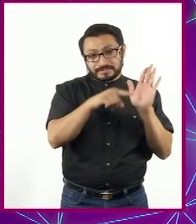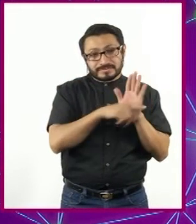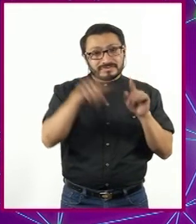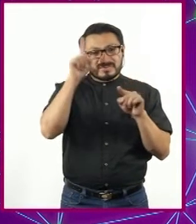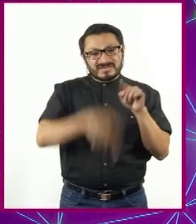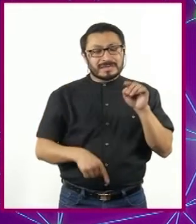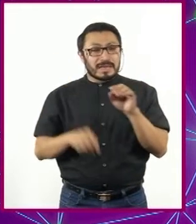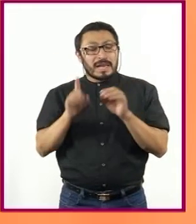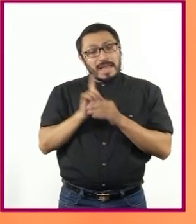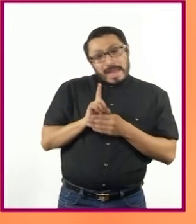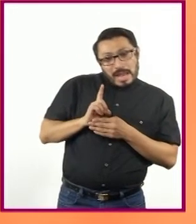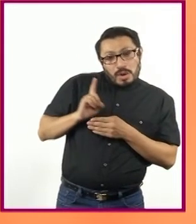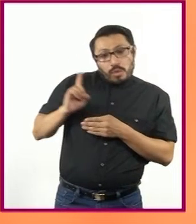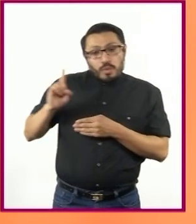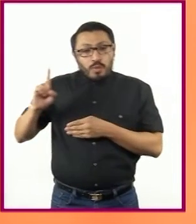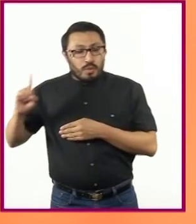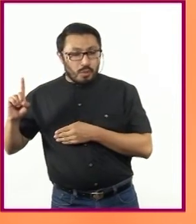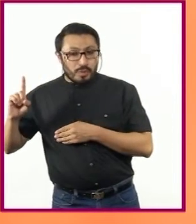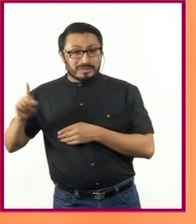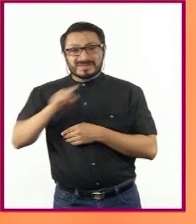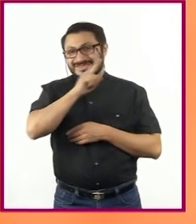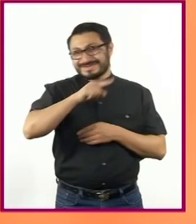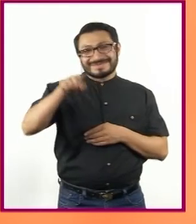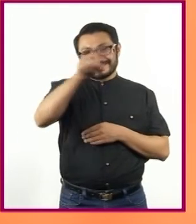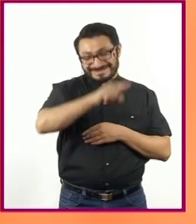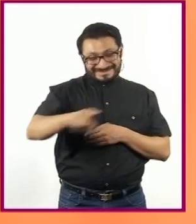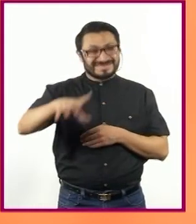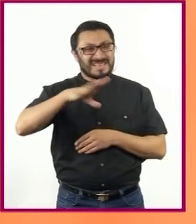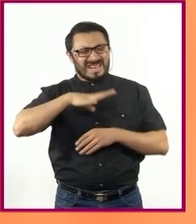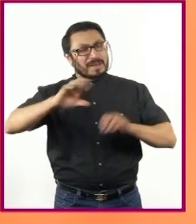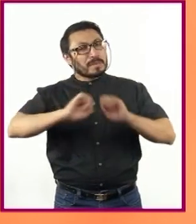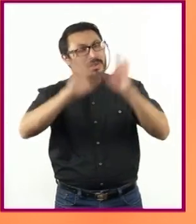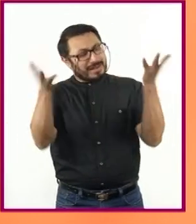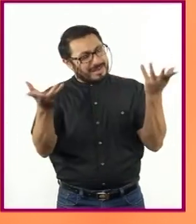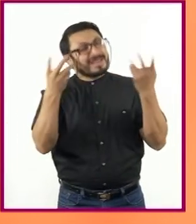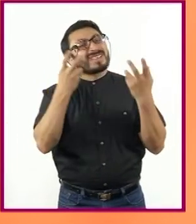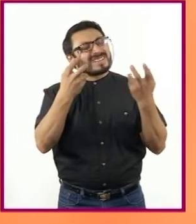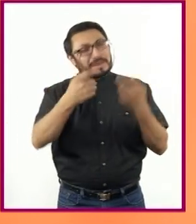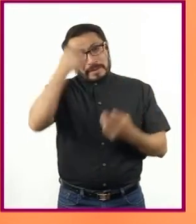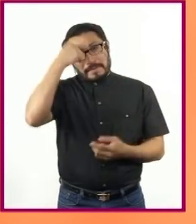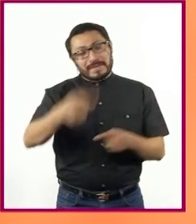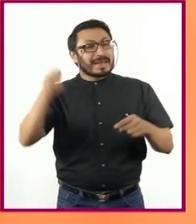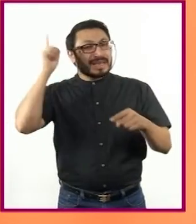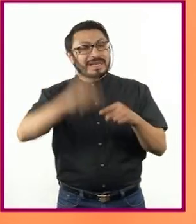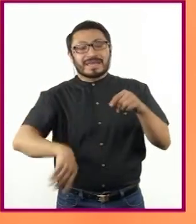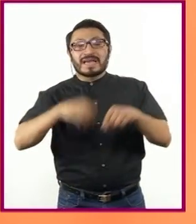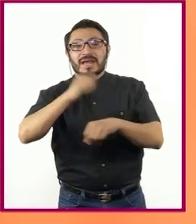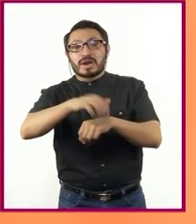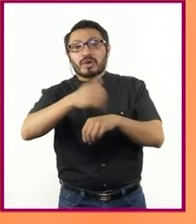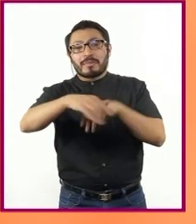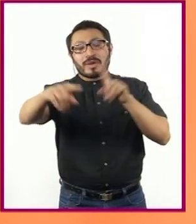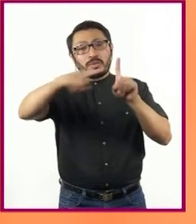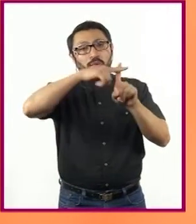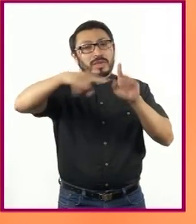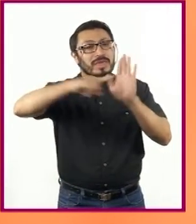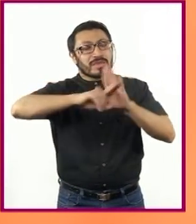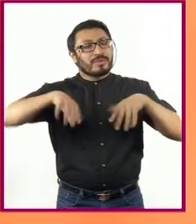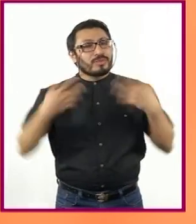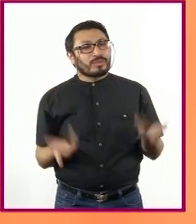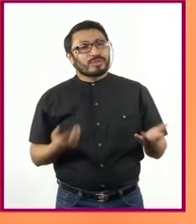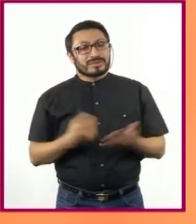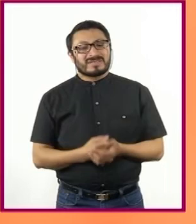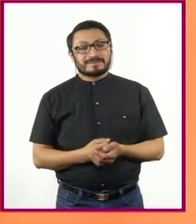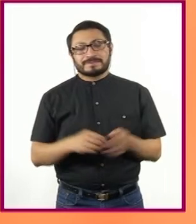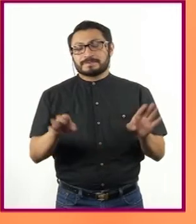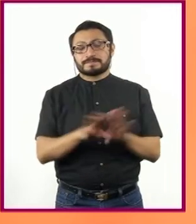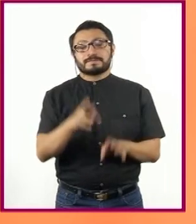movemos a la derecha. En casa, ¿tienen claro el procedimiento para restar números positivos y negativos?